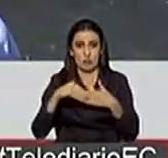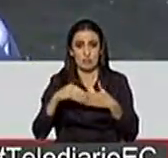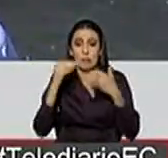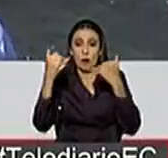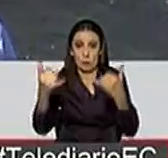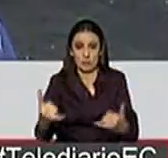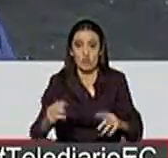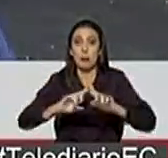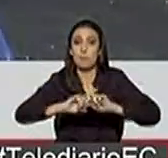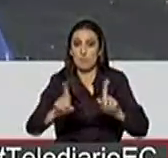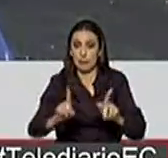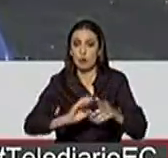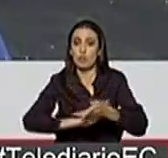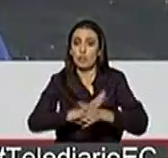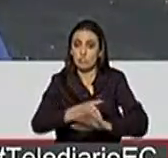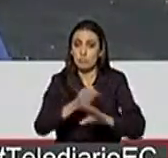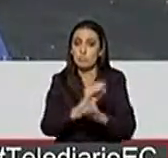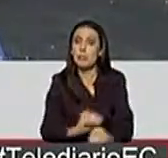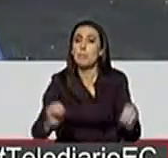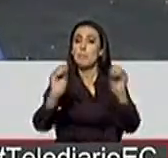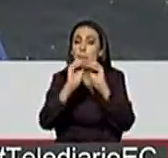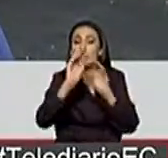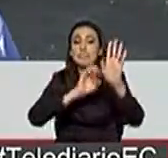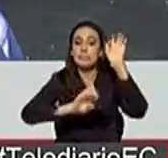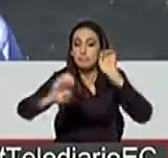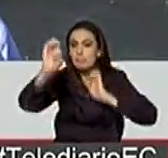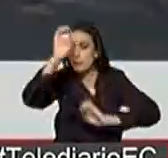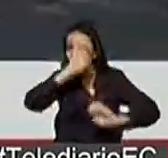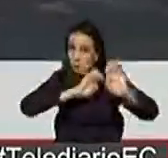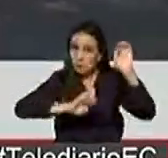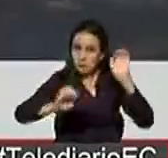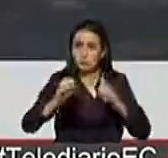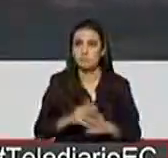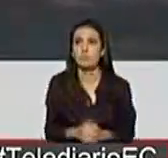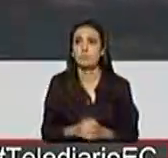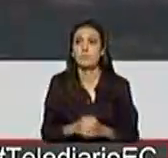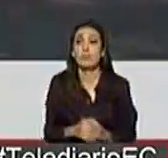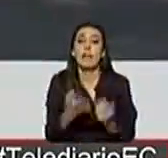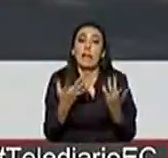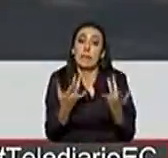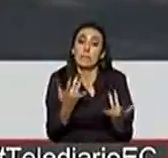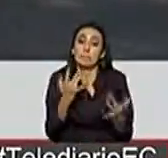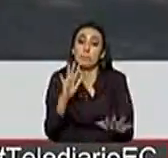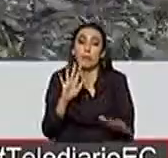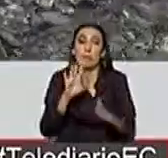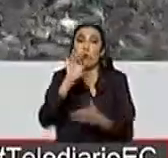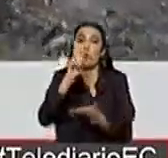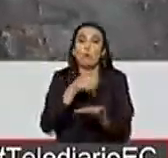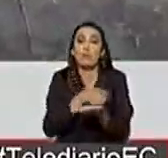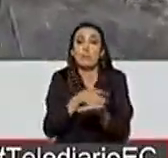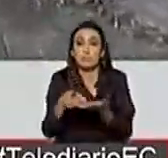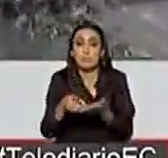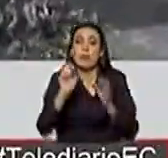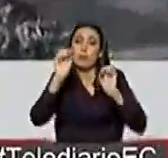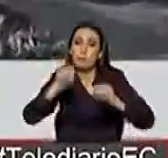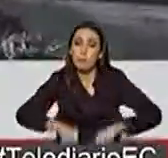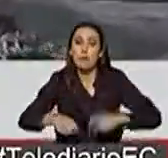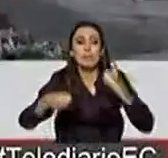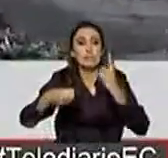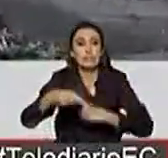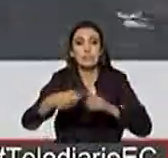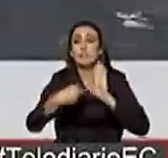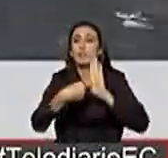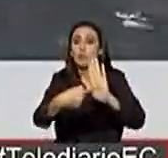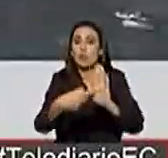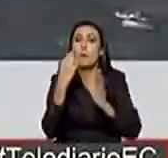actualizando estamos haciendo no avalará una valoración de los daños esperan que en el tiempo de una semana se pueda dejar aquí todo como